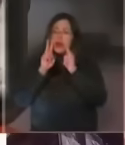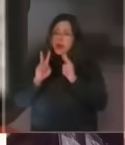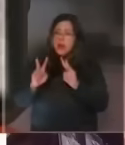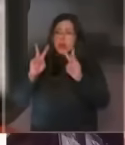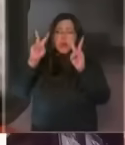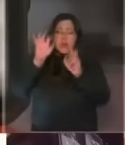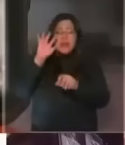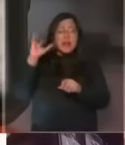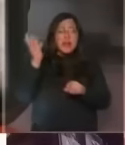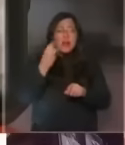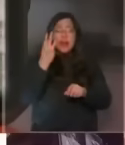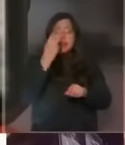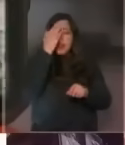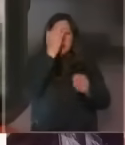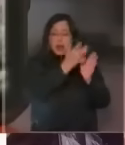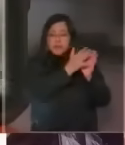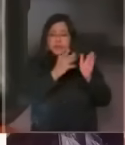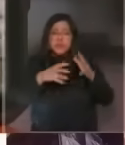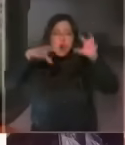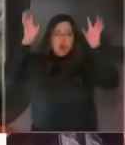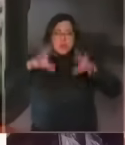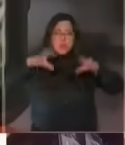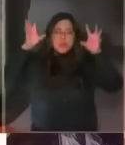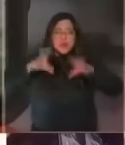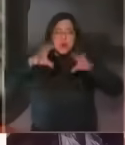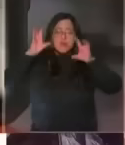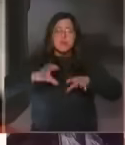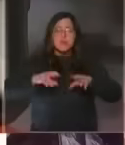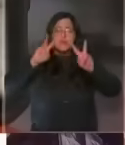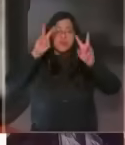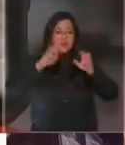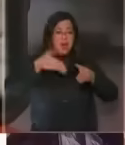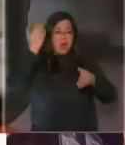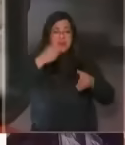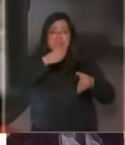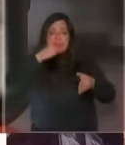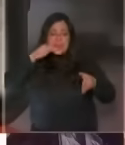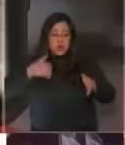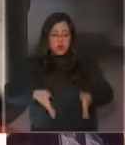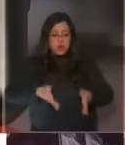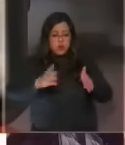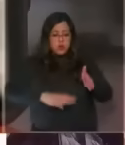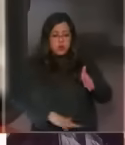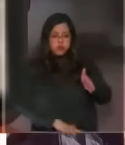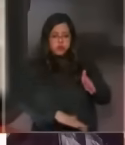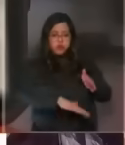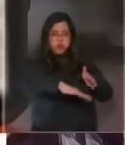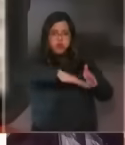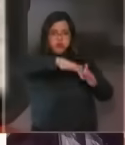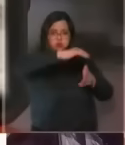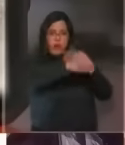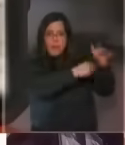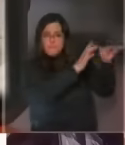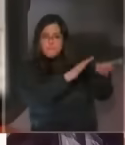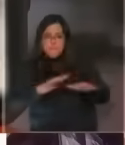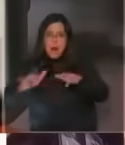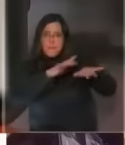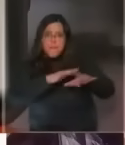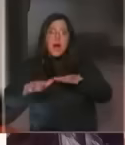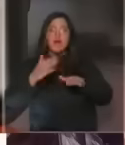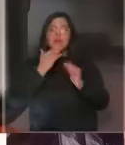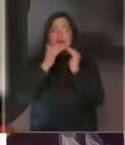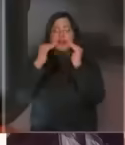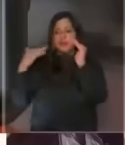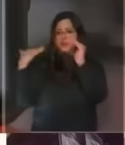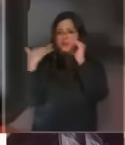tres días de intensas lluvias que activaron quebradas desbordaron afluentes se inundaron sus casas y el llamado era